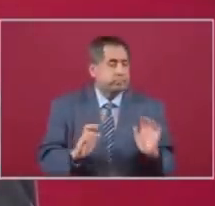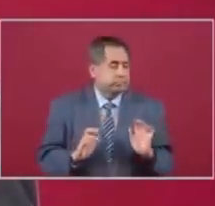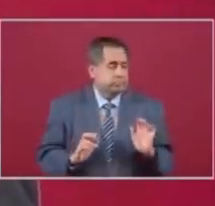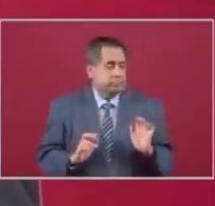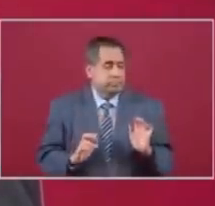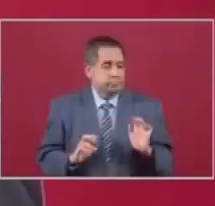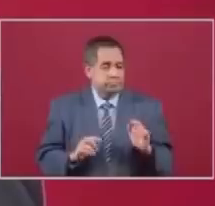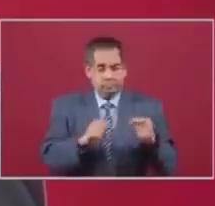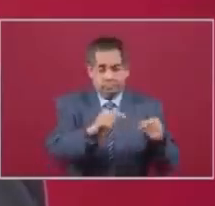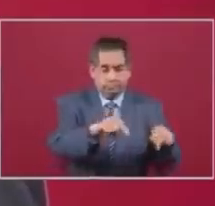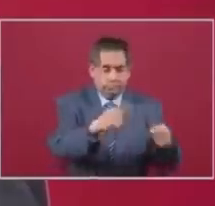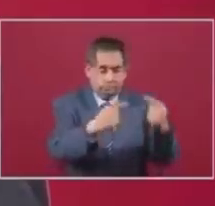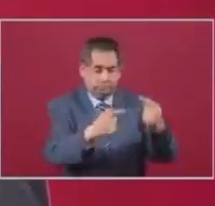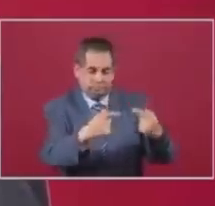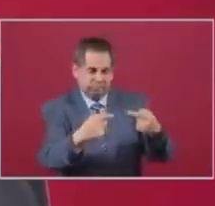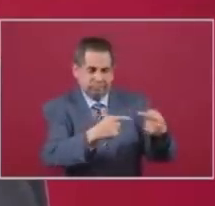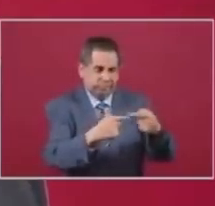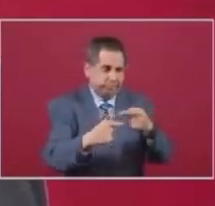en controversias.